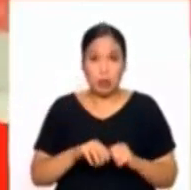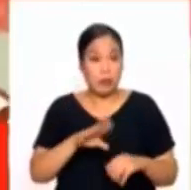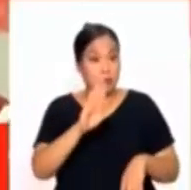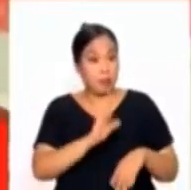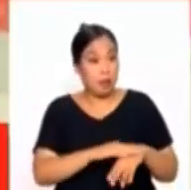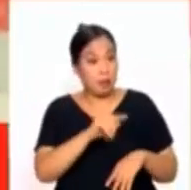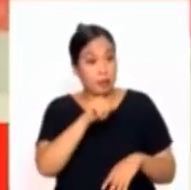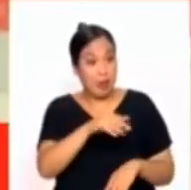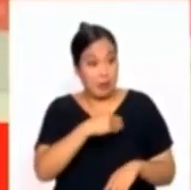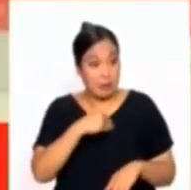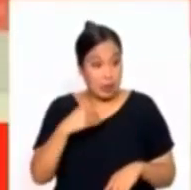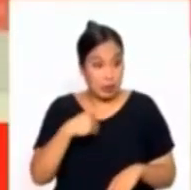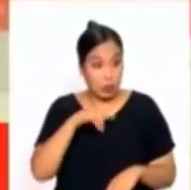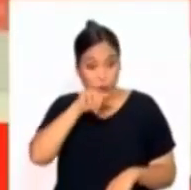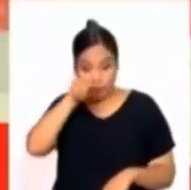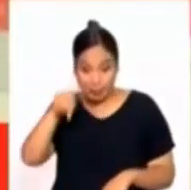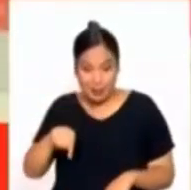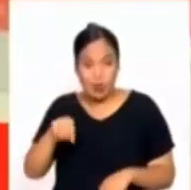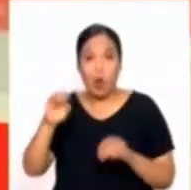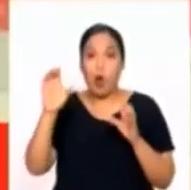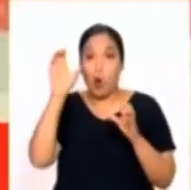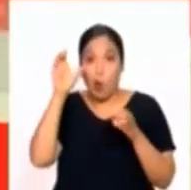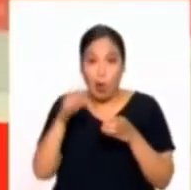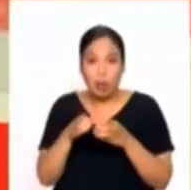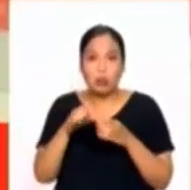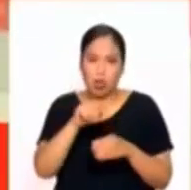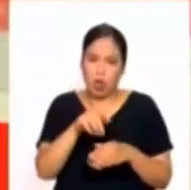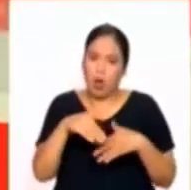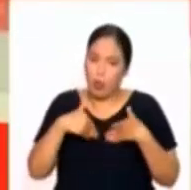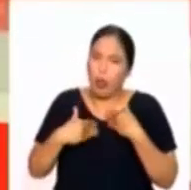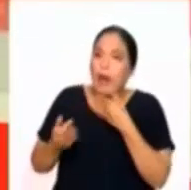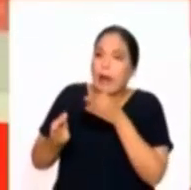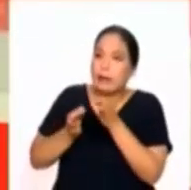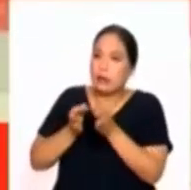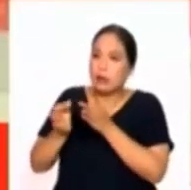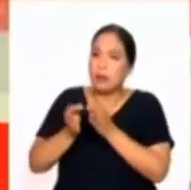más importante, comparte nuestra información. Con nosotros será hasta la próxima. Tupananchis Kama.